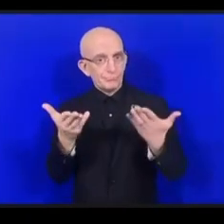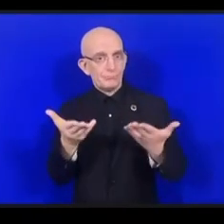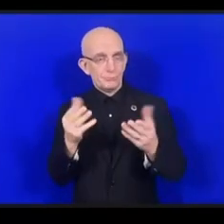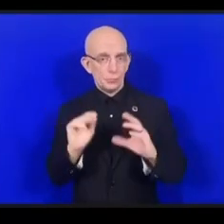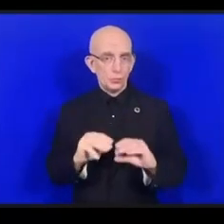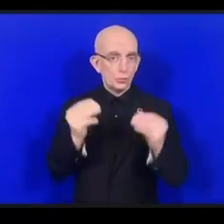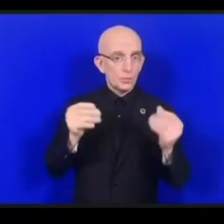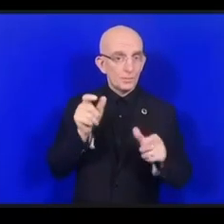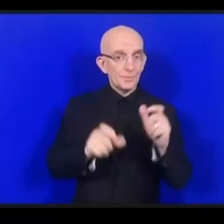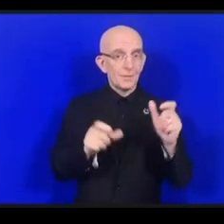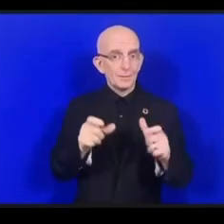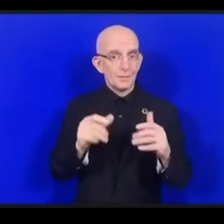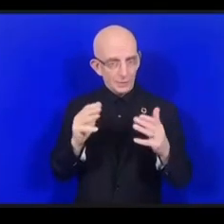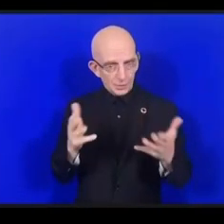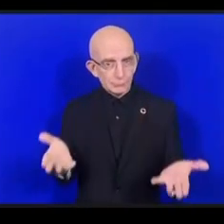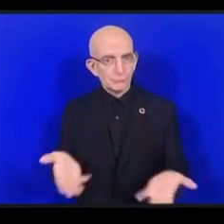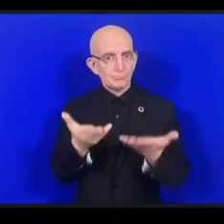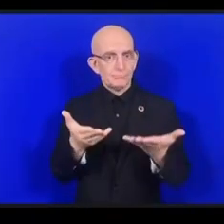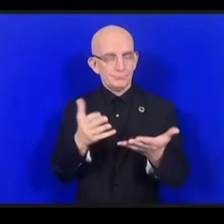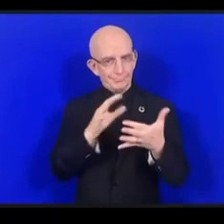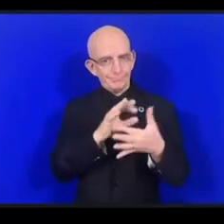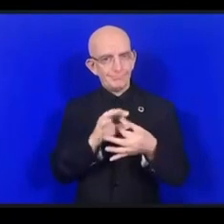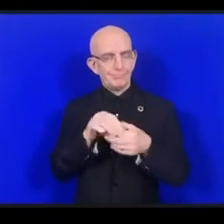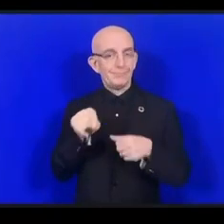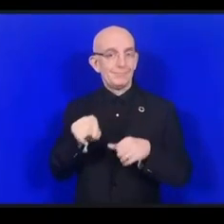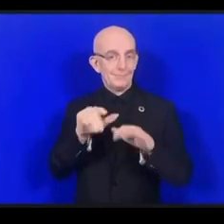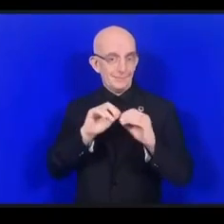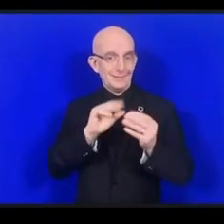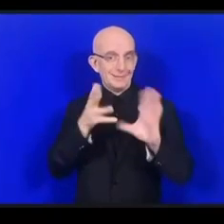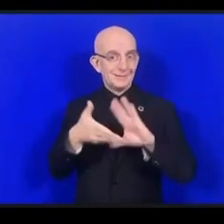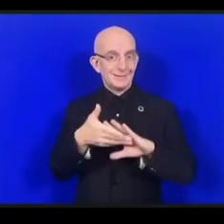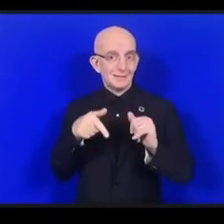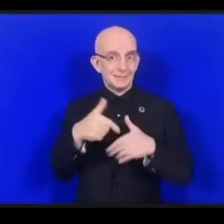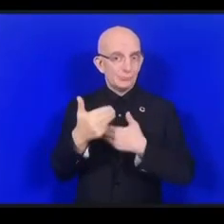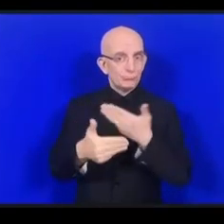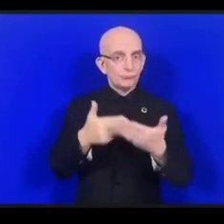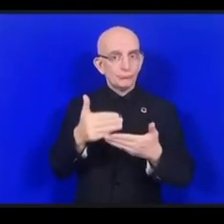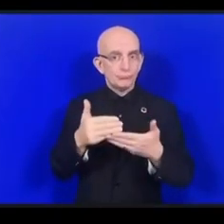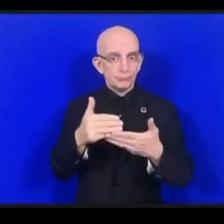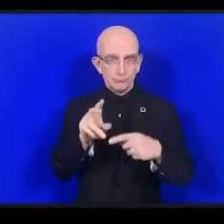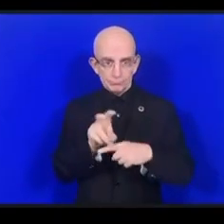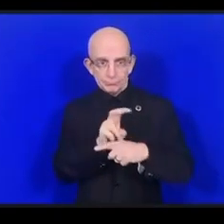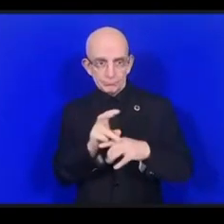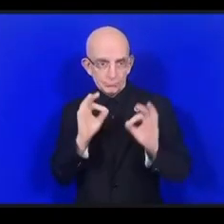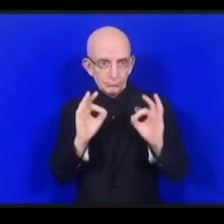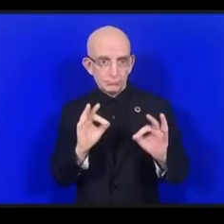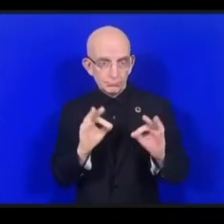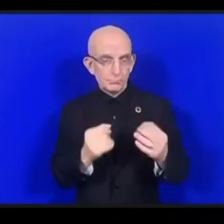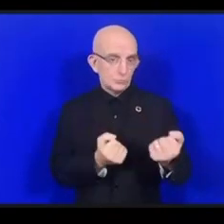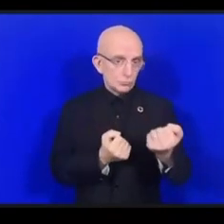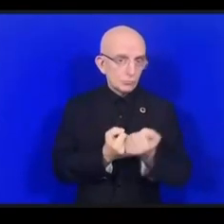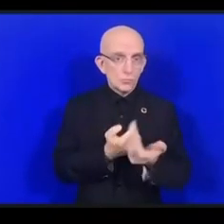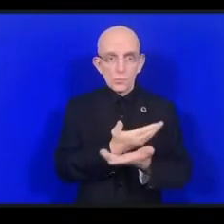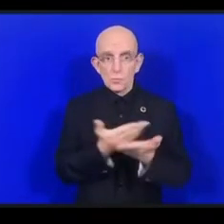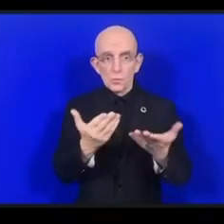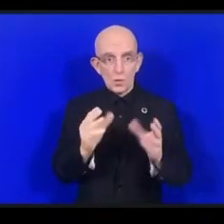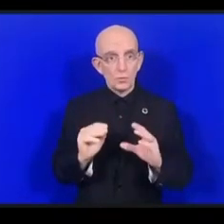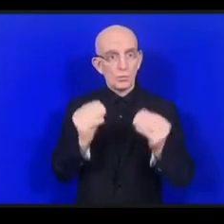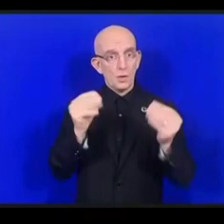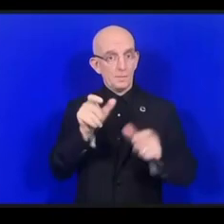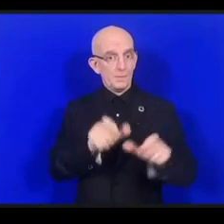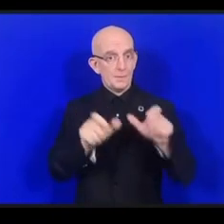de los jóvenes en el desarrollo de lineamientos de gobernanza y nos se aseguraron de que los jóvenes